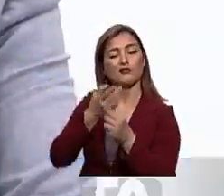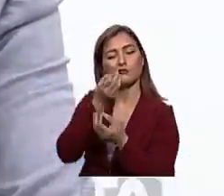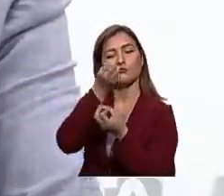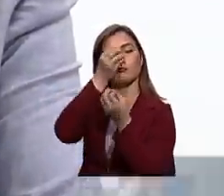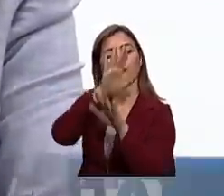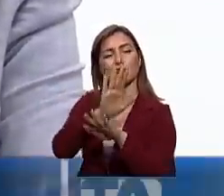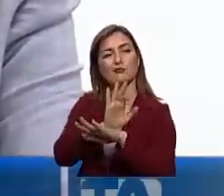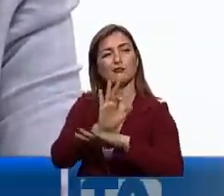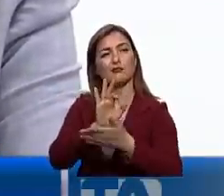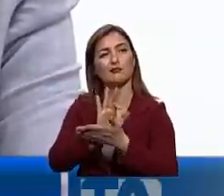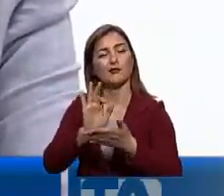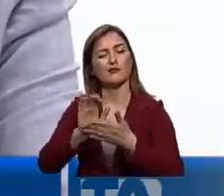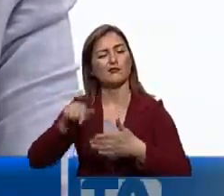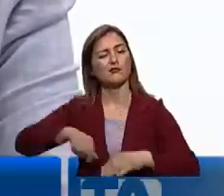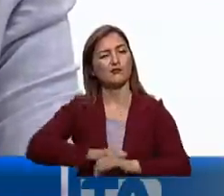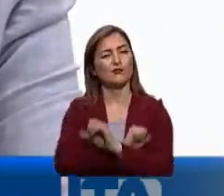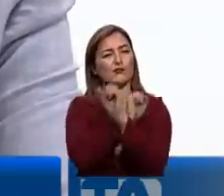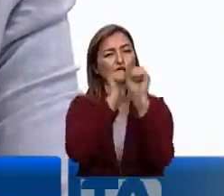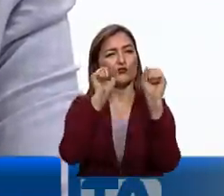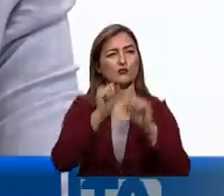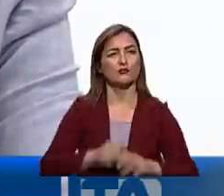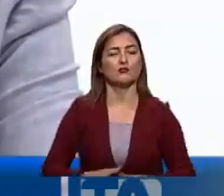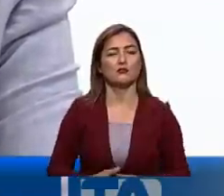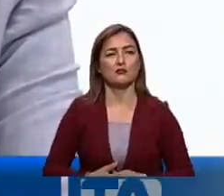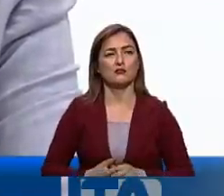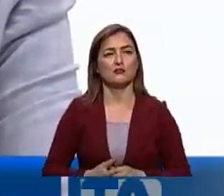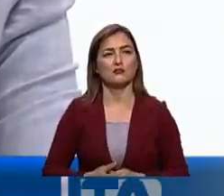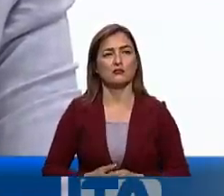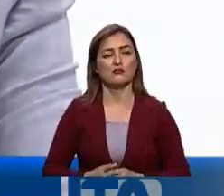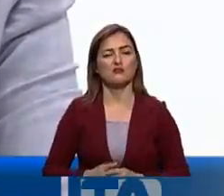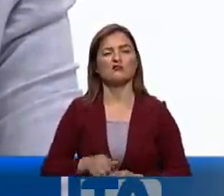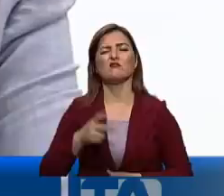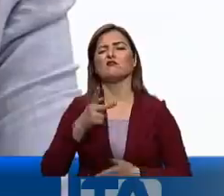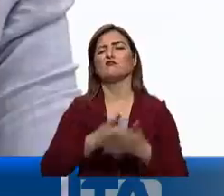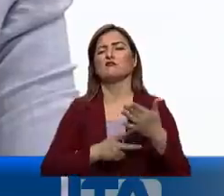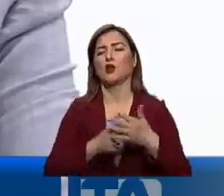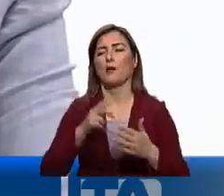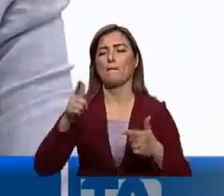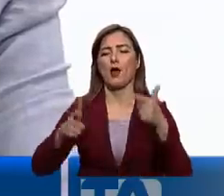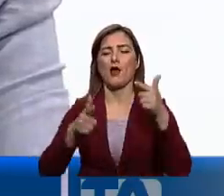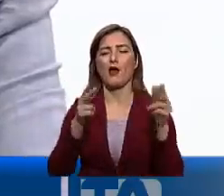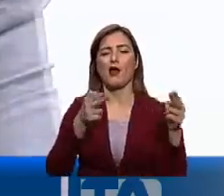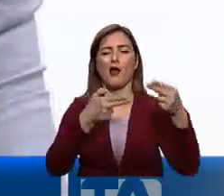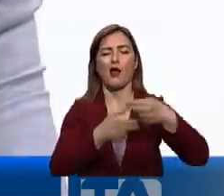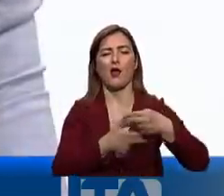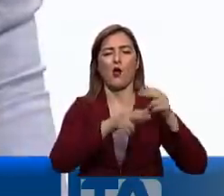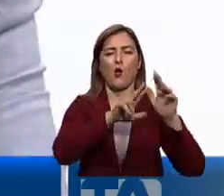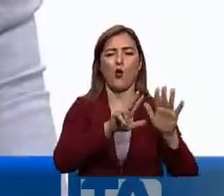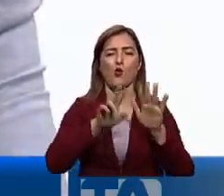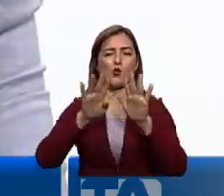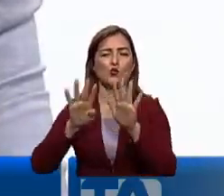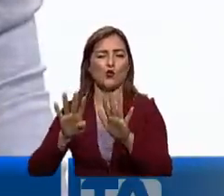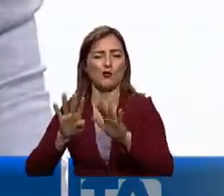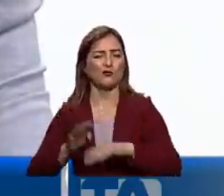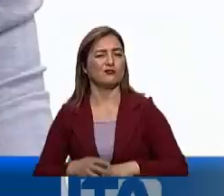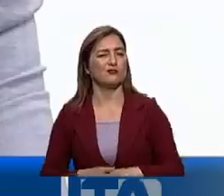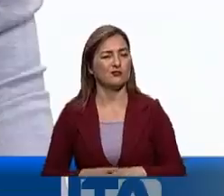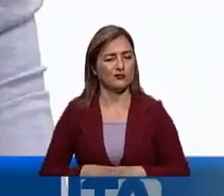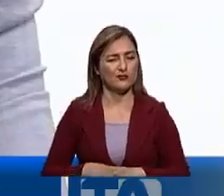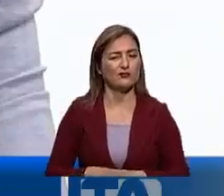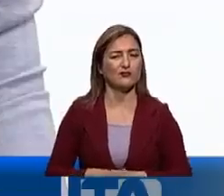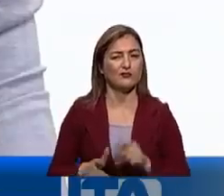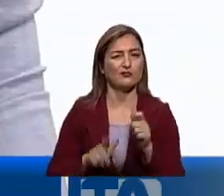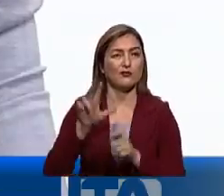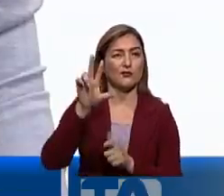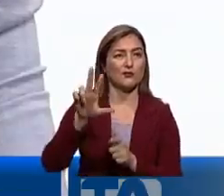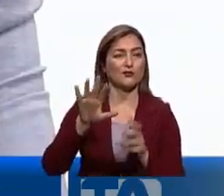los incidentes de esta mañana, se produjo detonaciones en los pabellones 8, 9, 1 y 2. Se habla inicialmente de 3